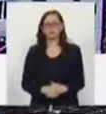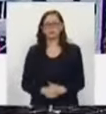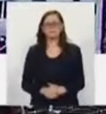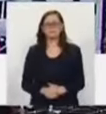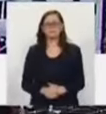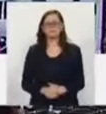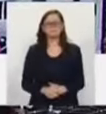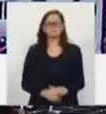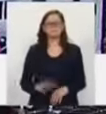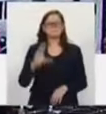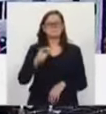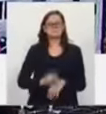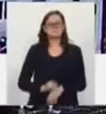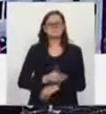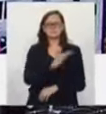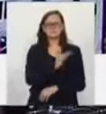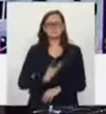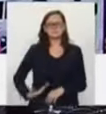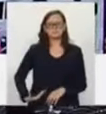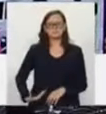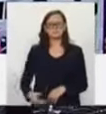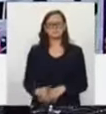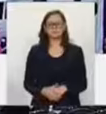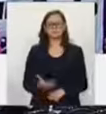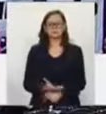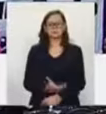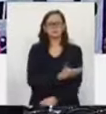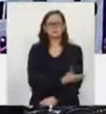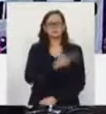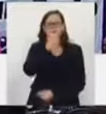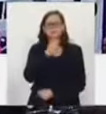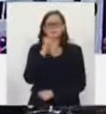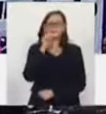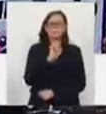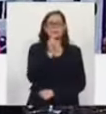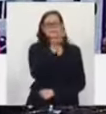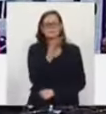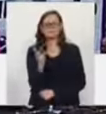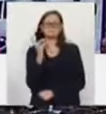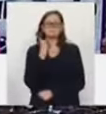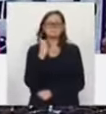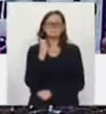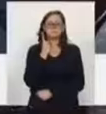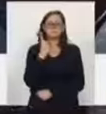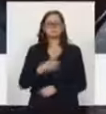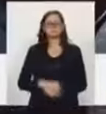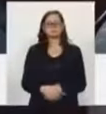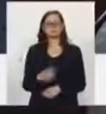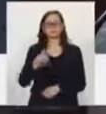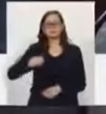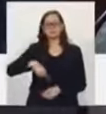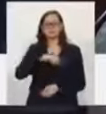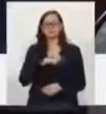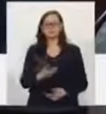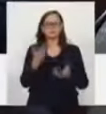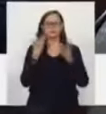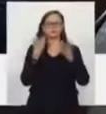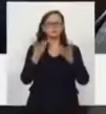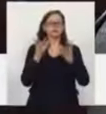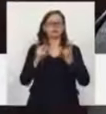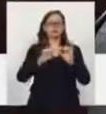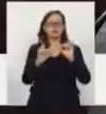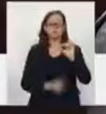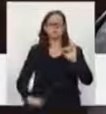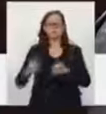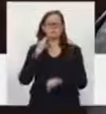Con su venia, diputado presidente. Compañeras y compañeros diputados, si aspiramos a que nuestro país sea